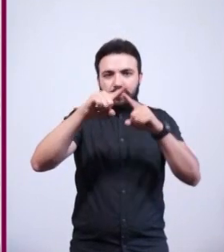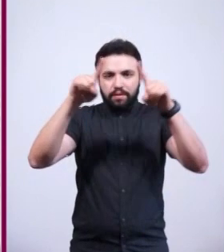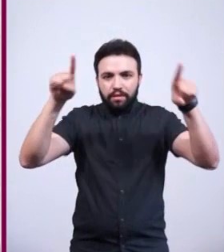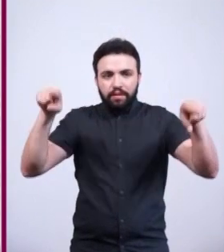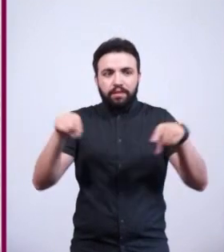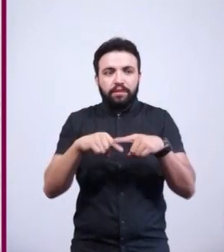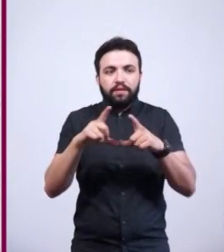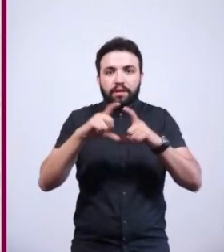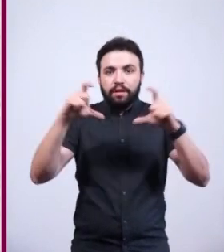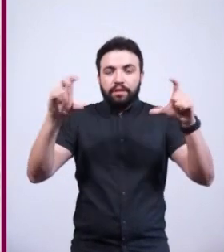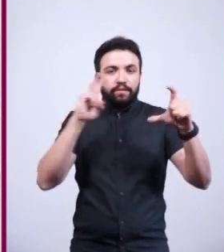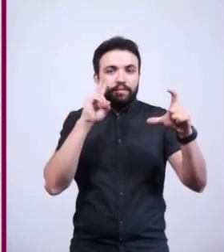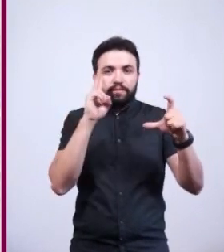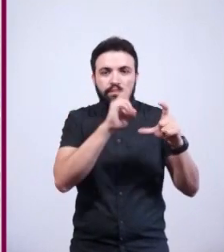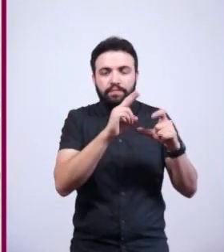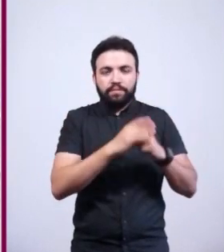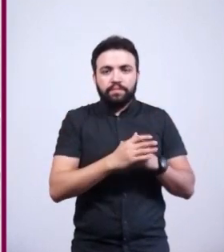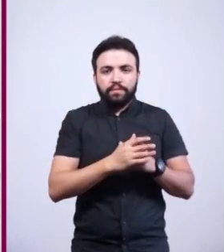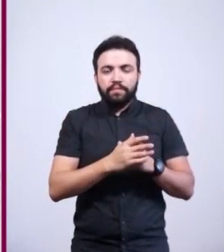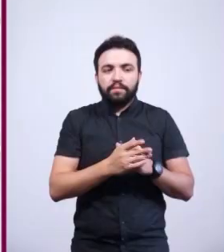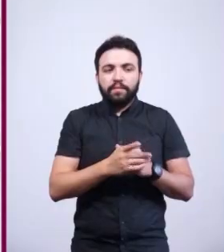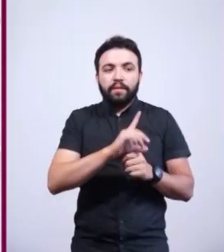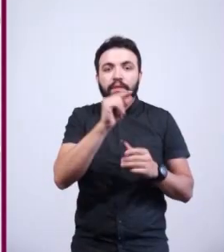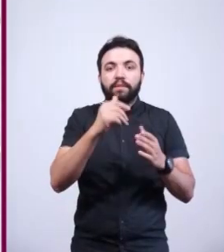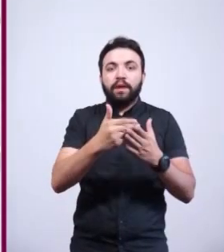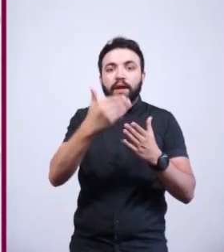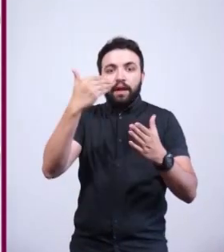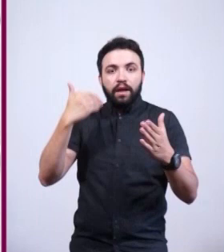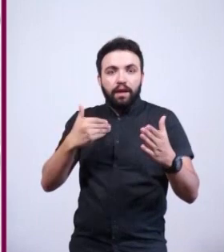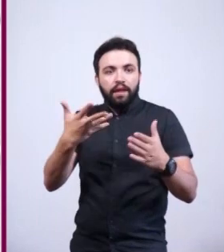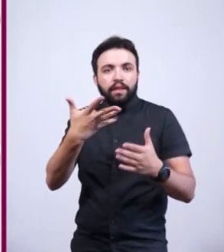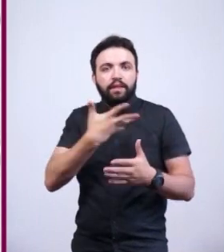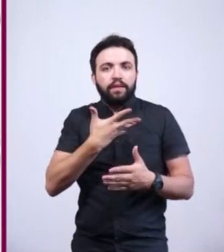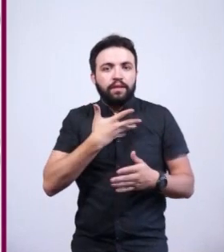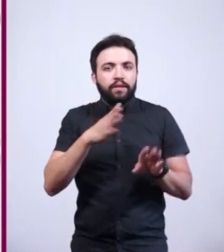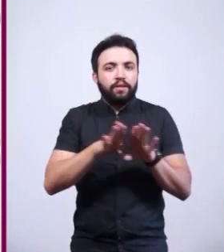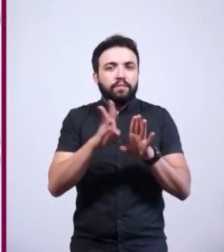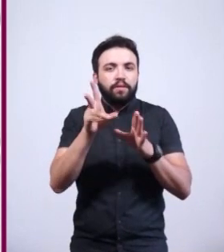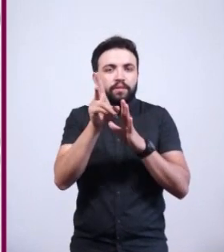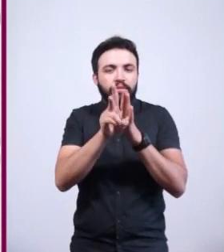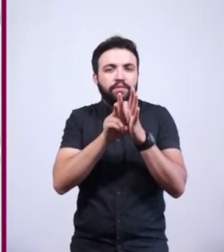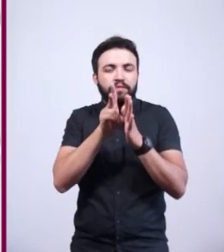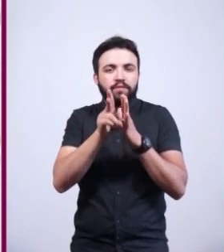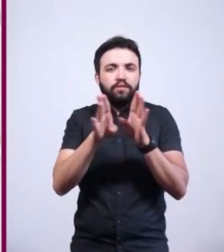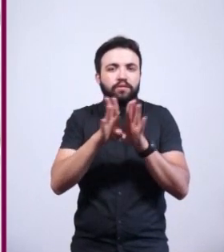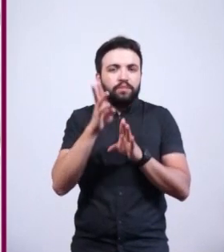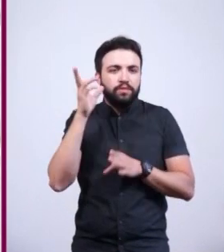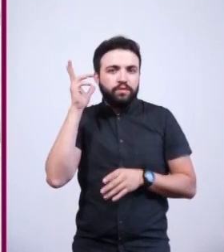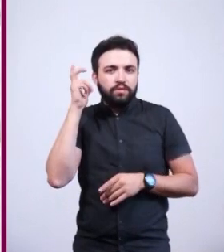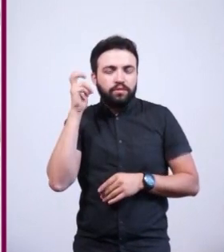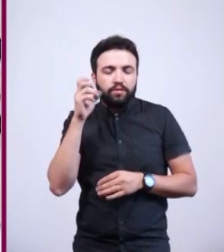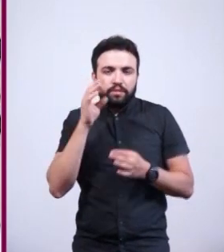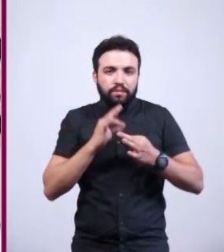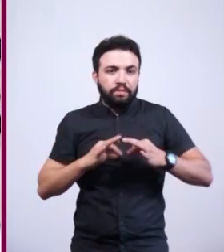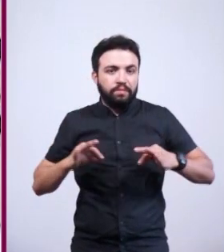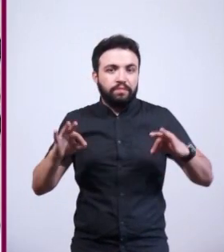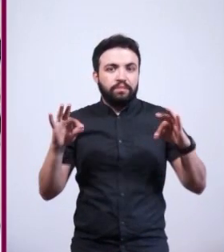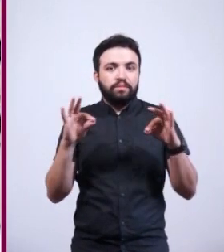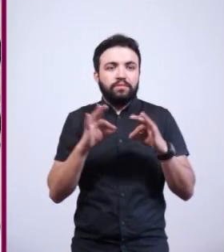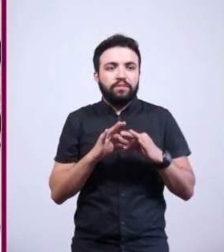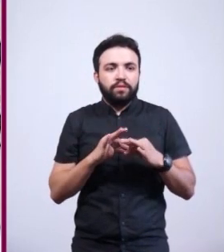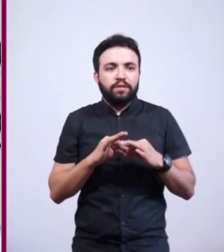símbolo, que atrás tiene el video con un sonido también muy importante